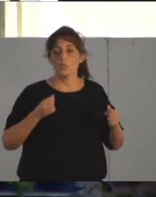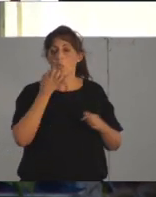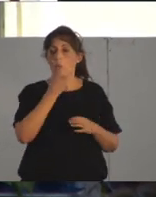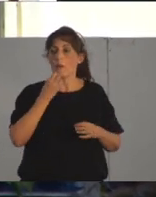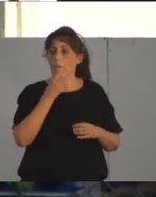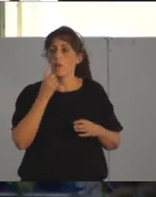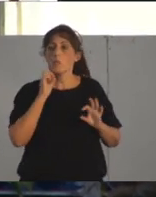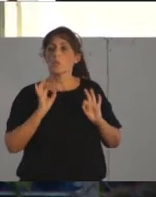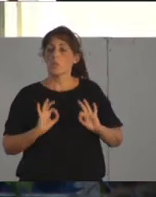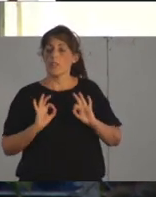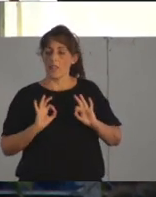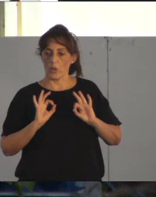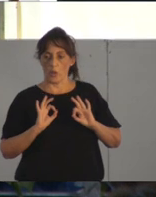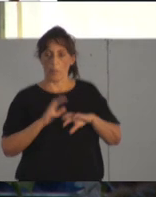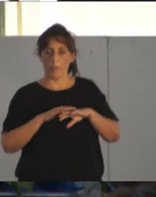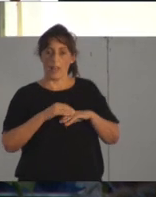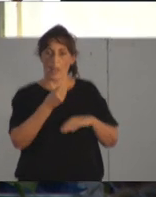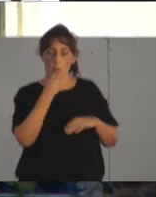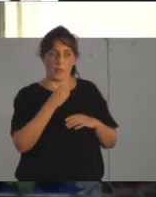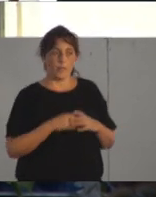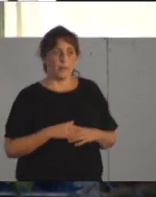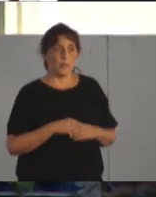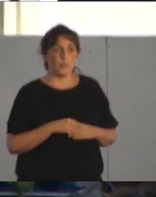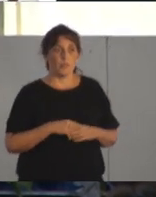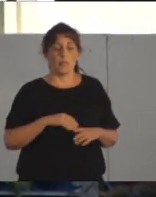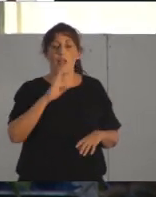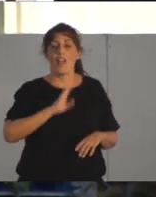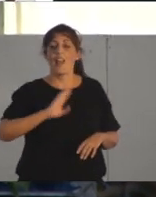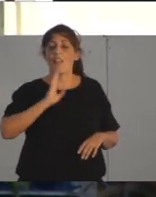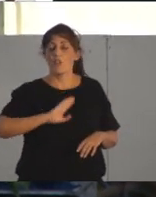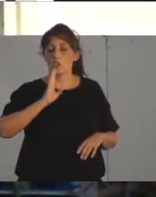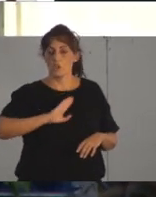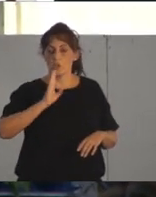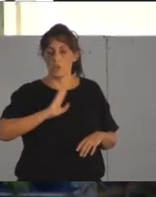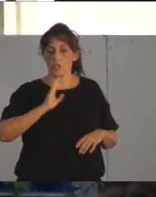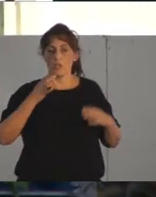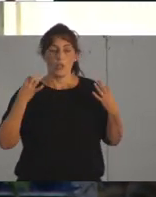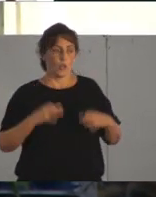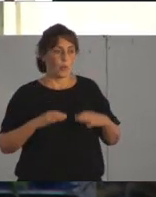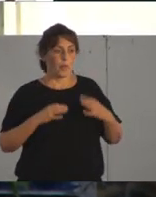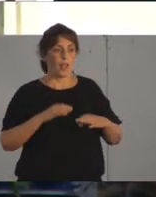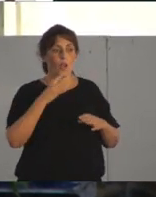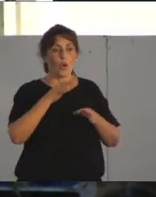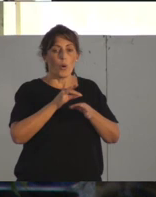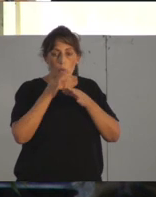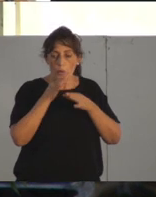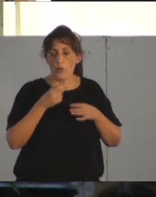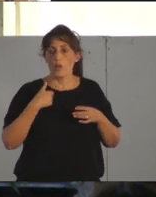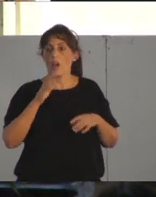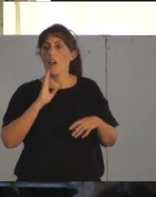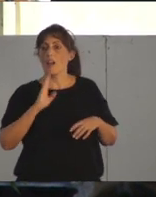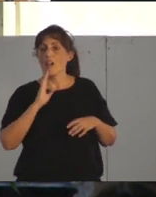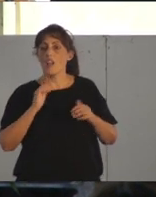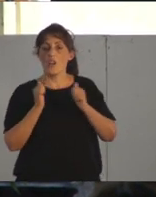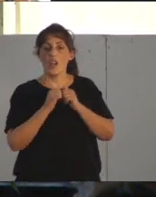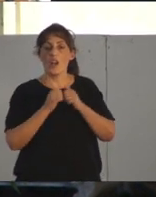tenemos que procesarlos. Los helados. Un helado normal, un granizado, se puede tomar, pero un helado con